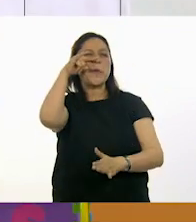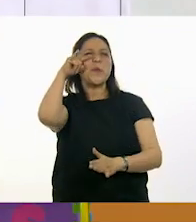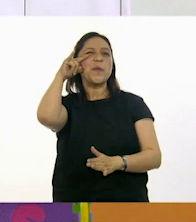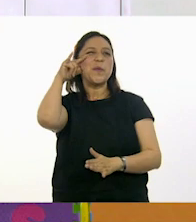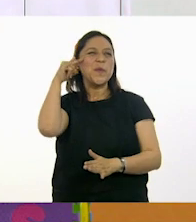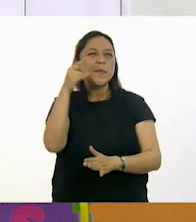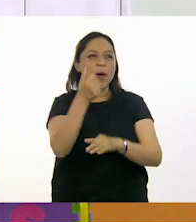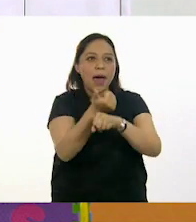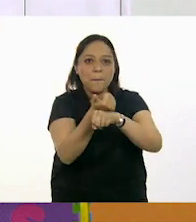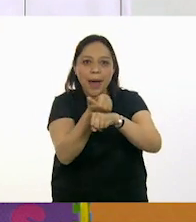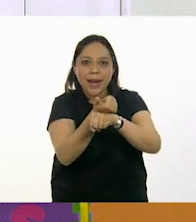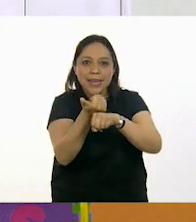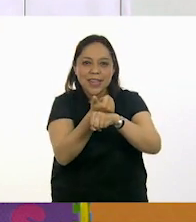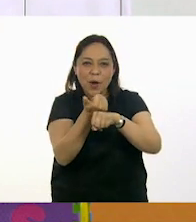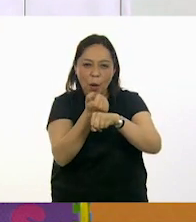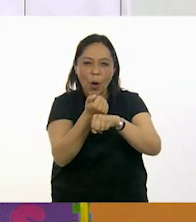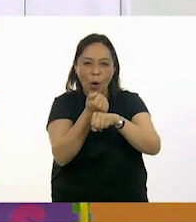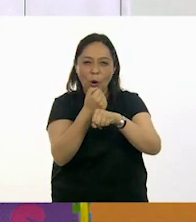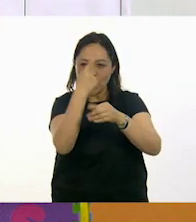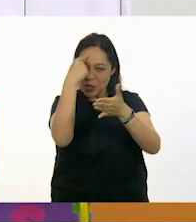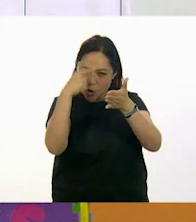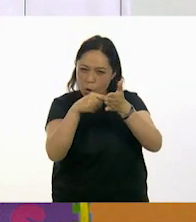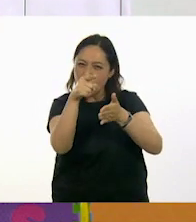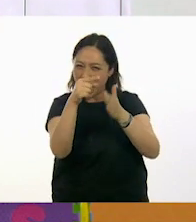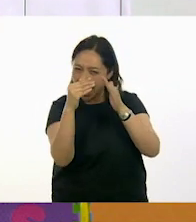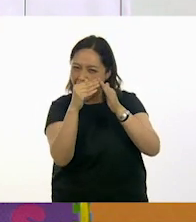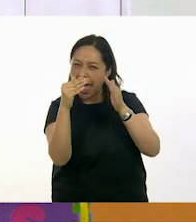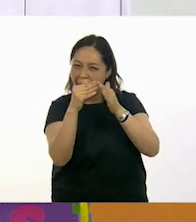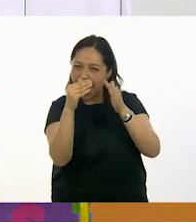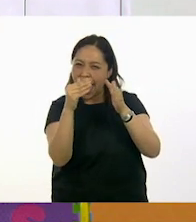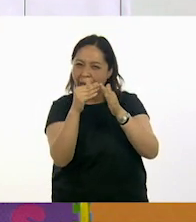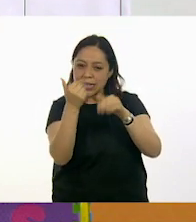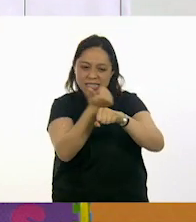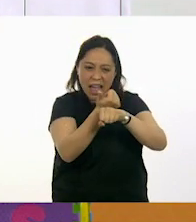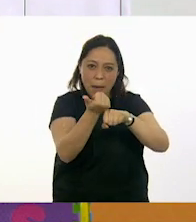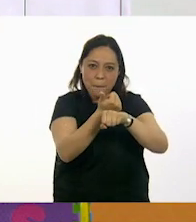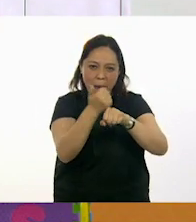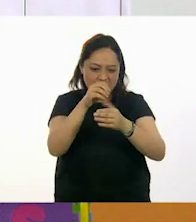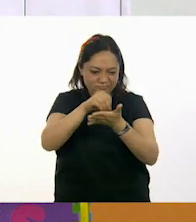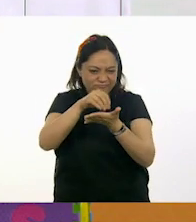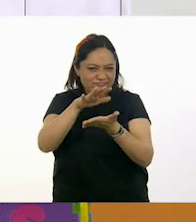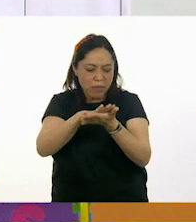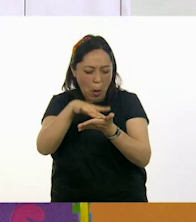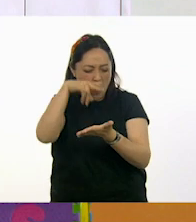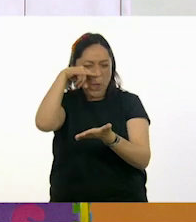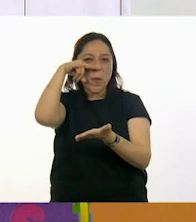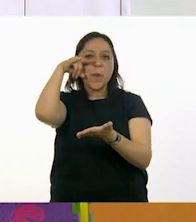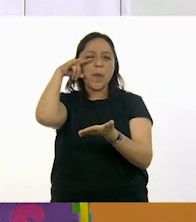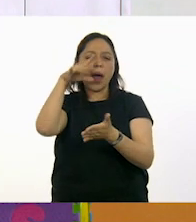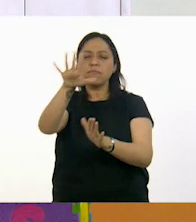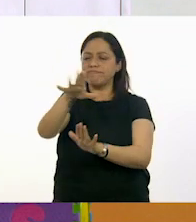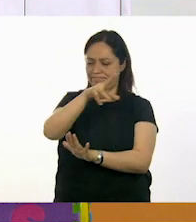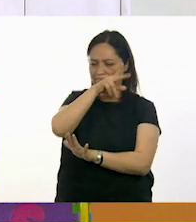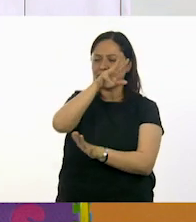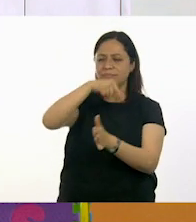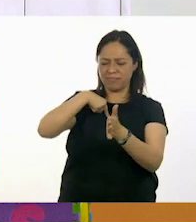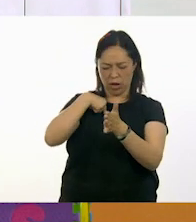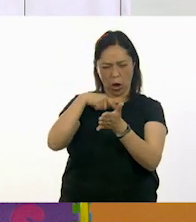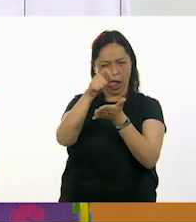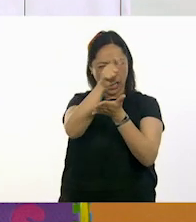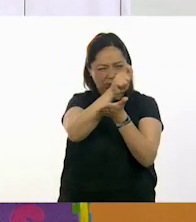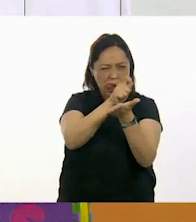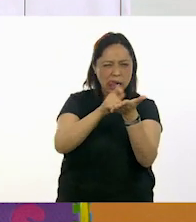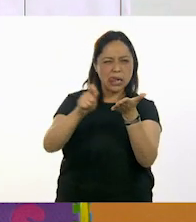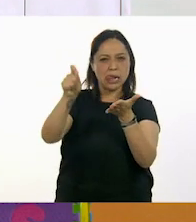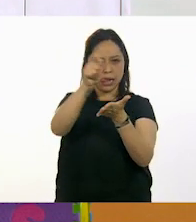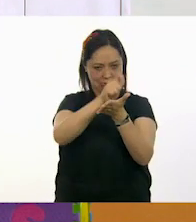ver. Porque yo sé que también en casa han de estar diciendo, el amarillo casi no se nota en nuestro cuaderno. Ah, no se preocupen, yo ahorita le voy a